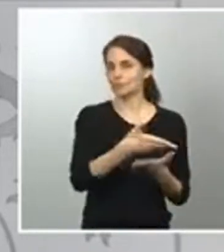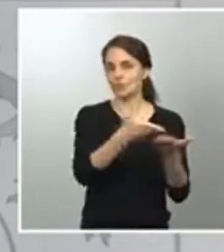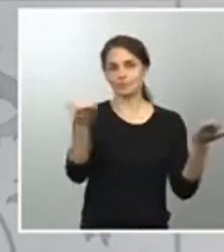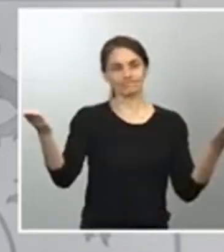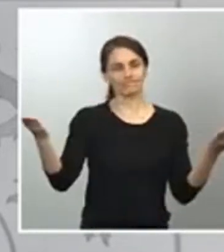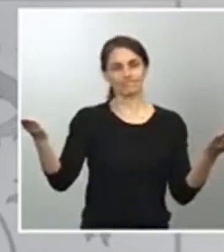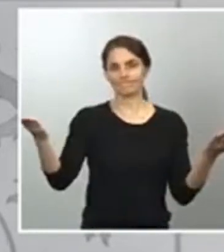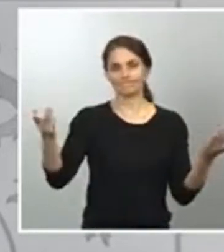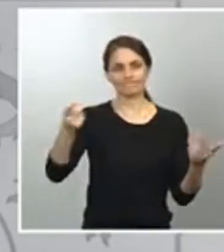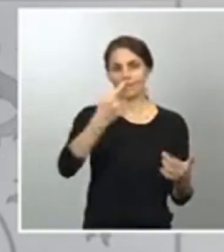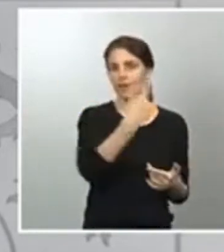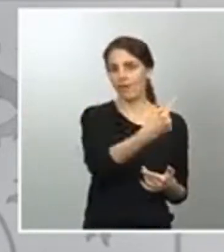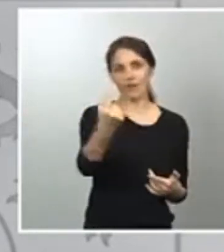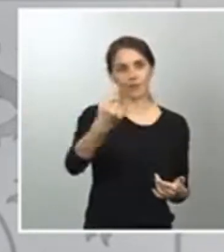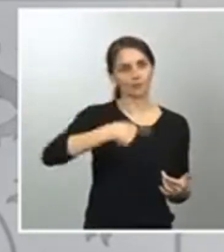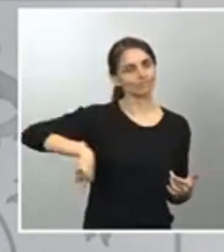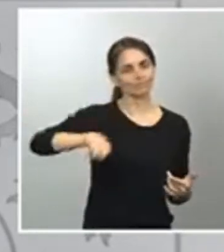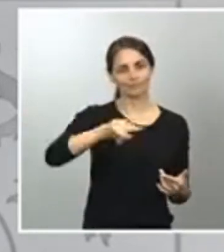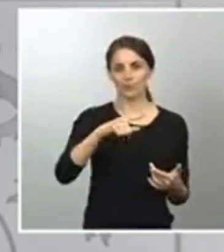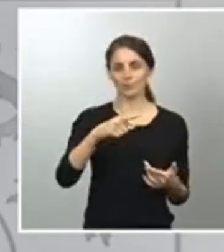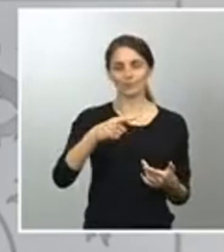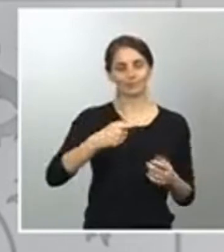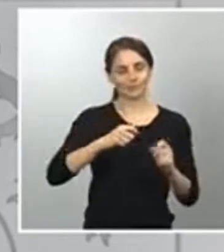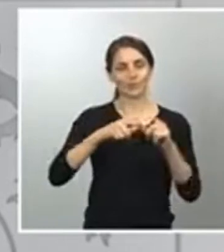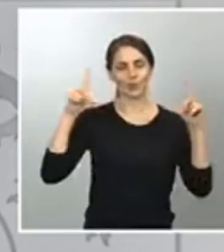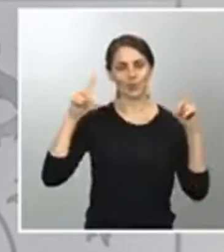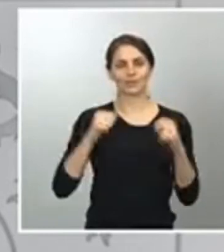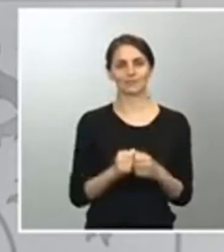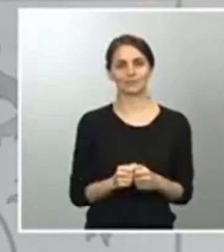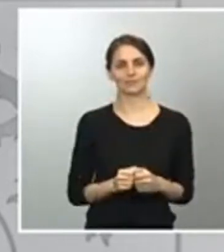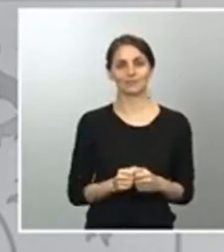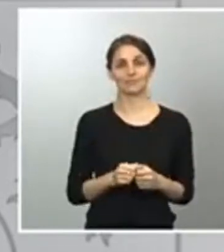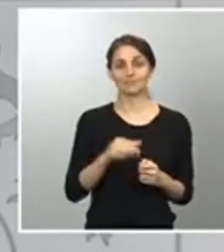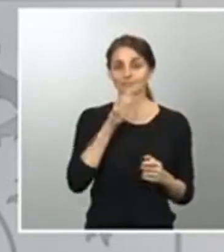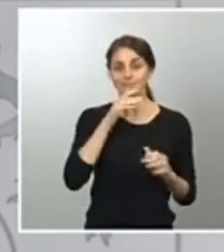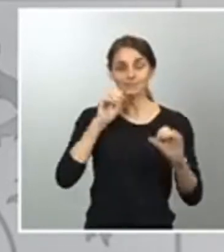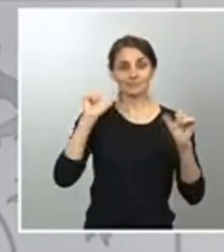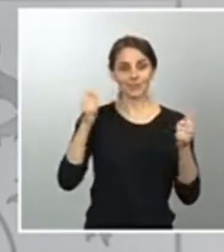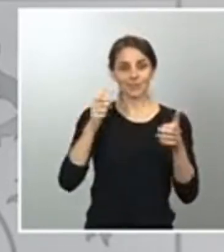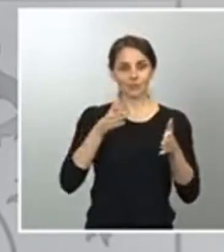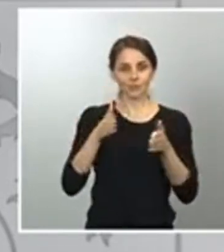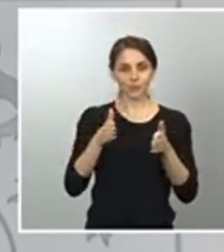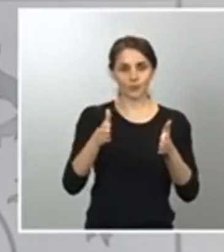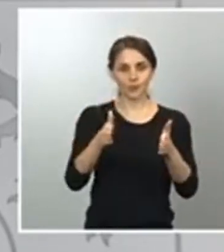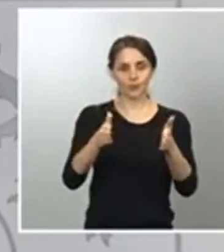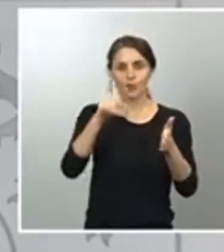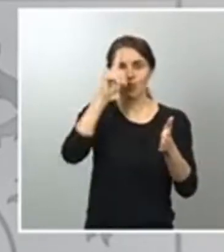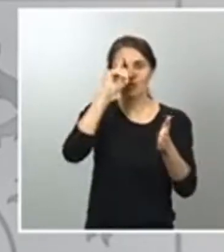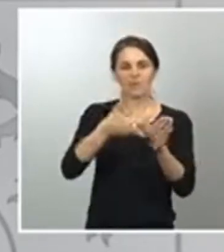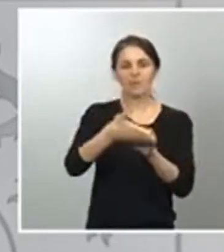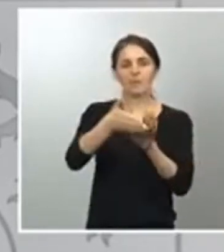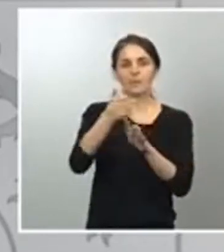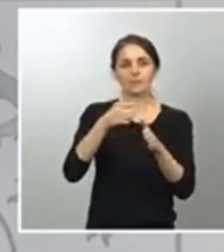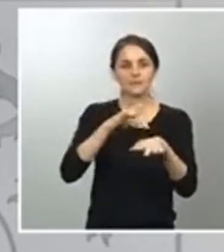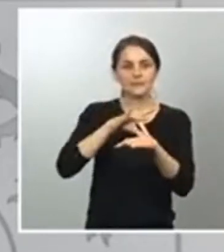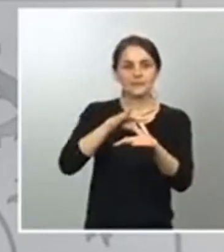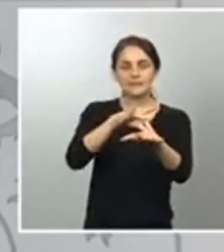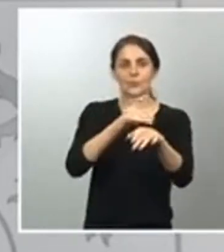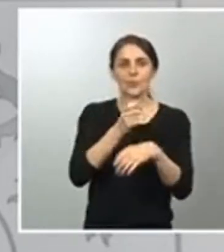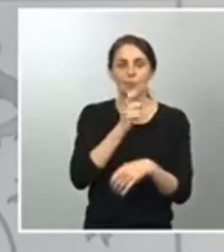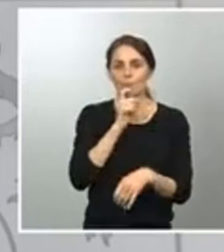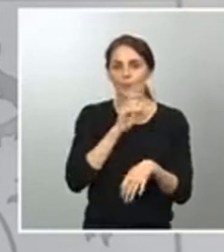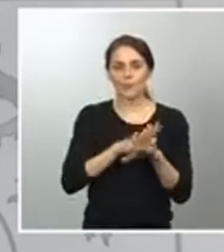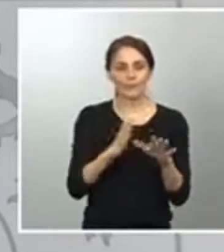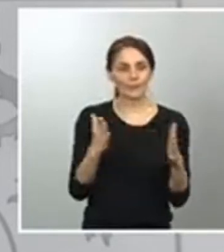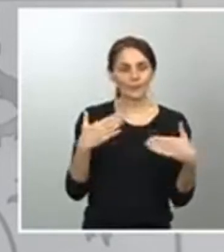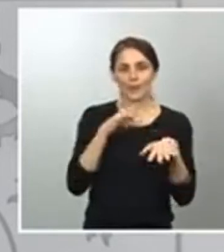nosotros. Vamos a iniciar una travesía sin disponer de un GPS preciso que nos guíe, porque no existe. Vamos a